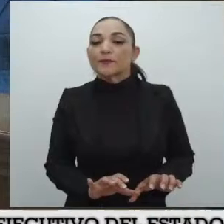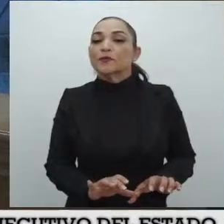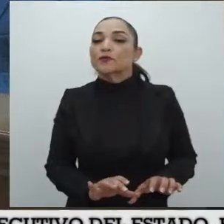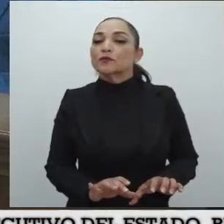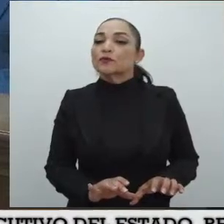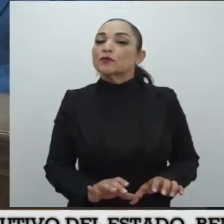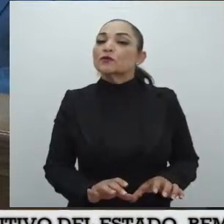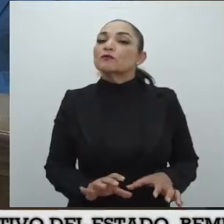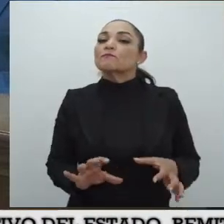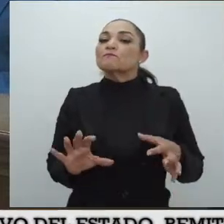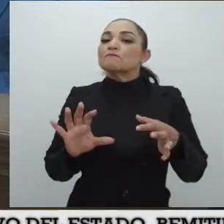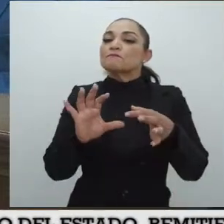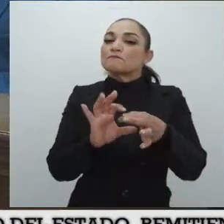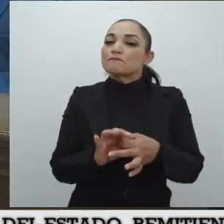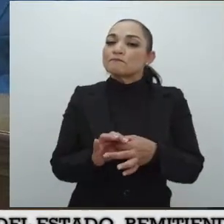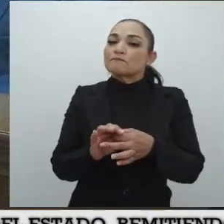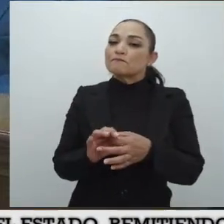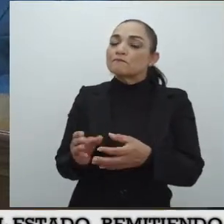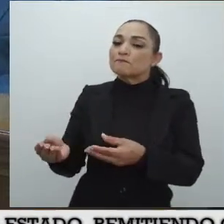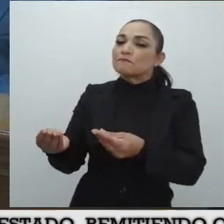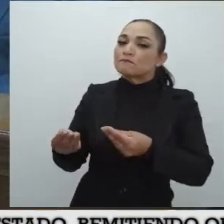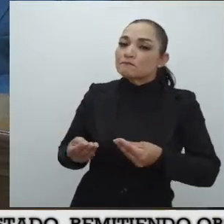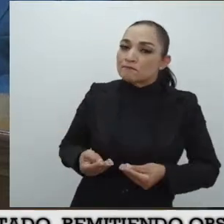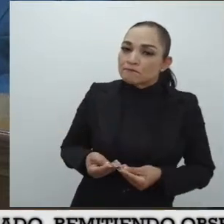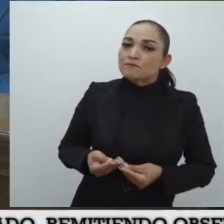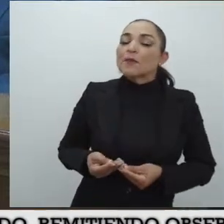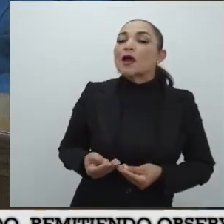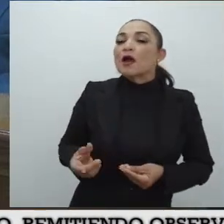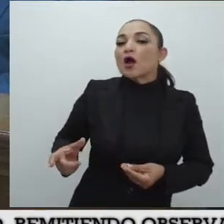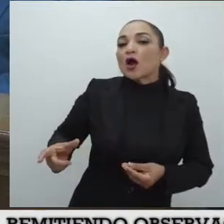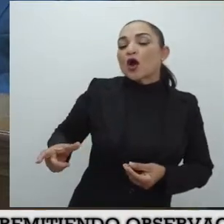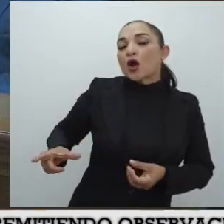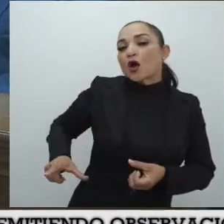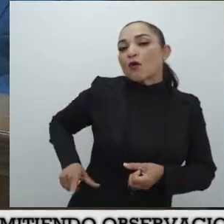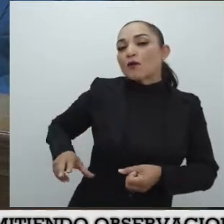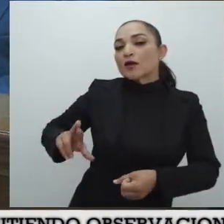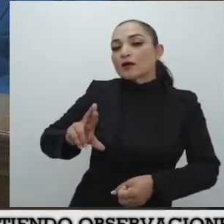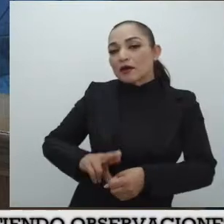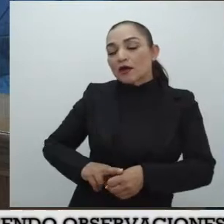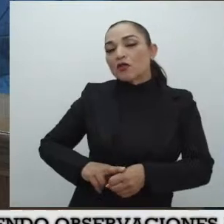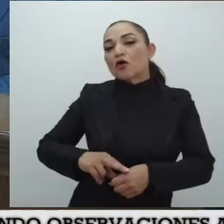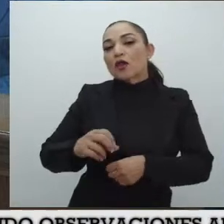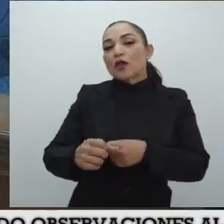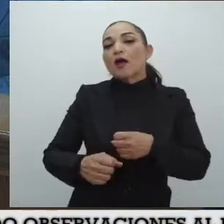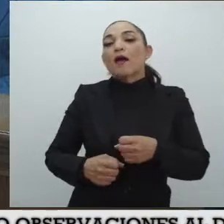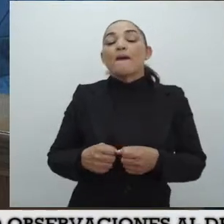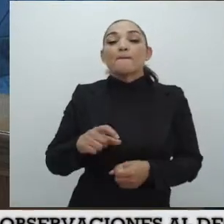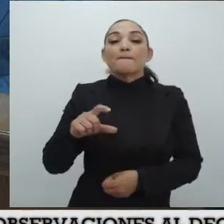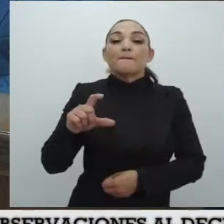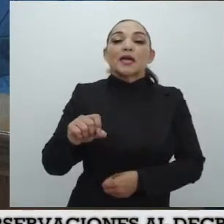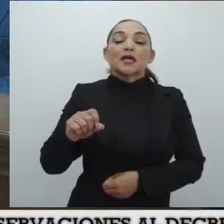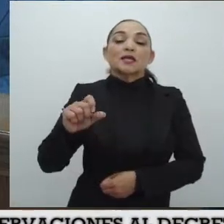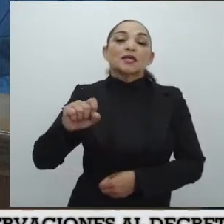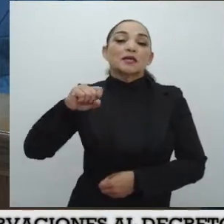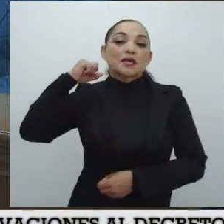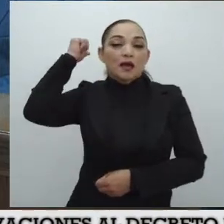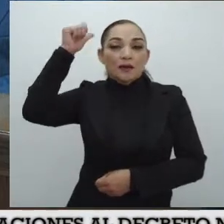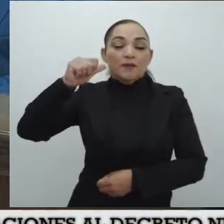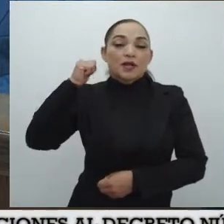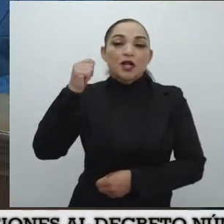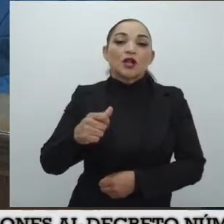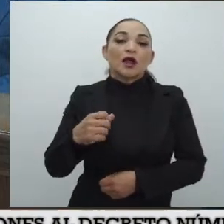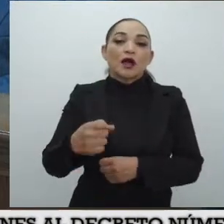El decreto de referencia fue recibido por el Poder Ejecutivo a mi cargo el día 20 de abril del 2022. Sin embargo, el día 21 de